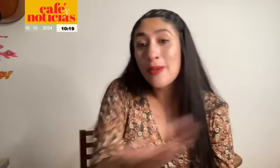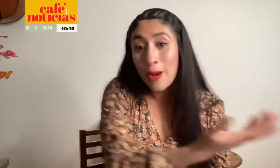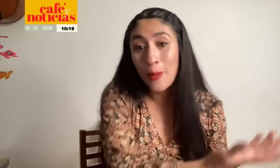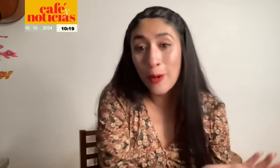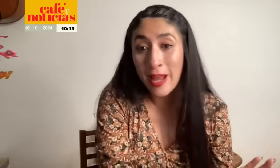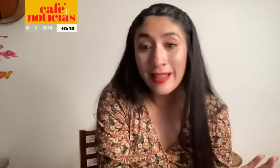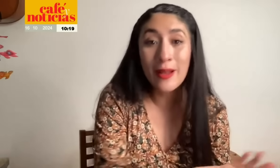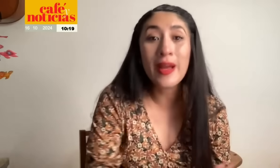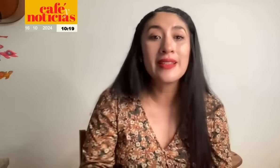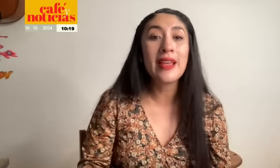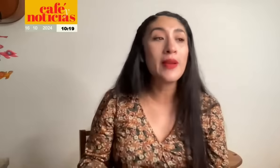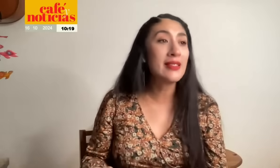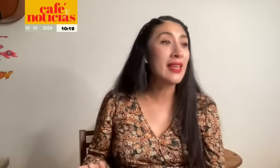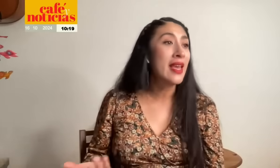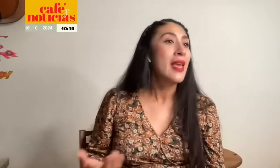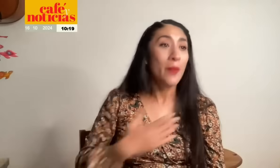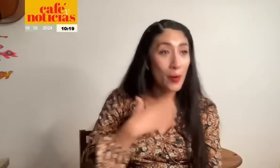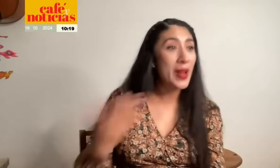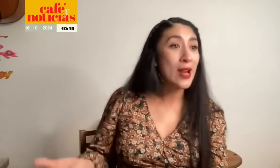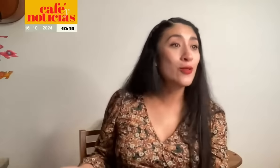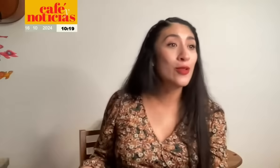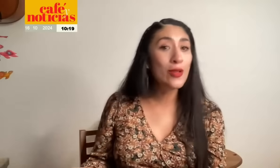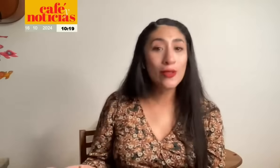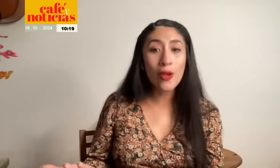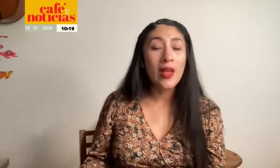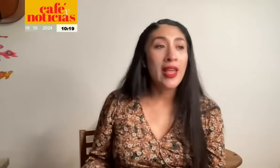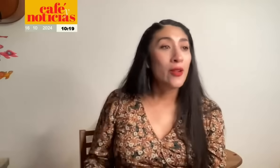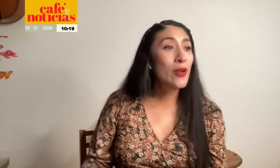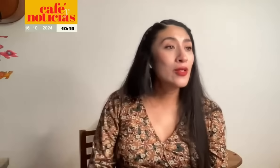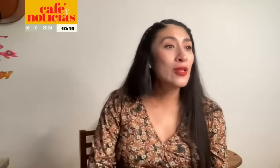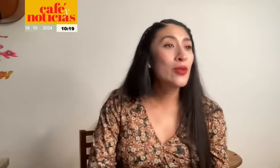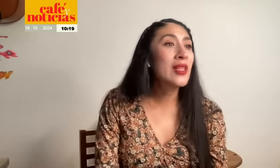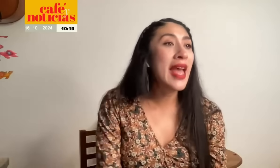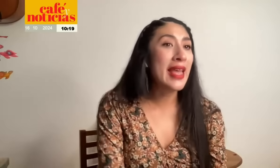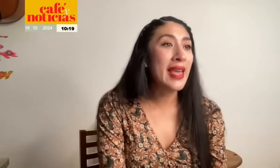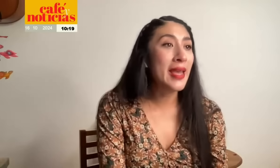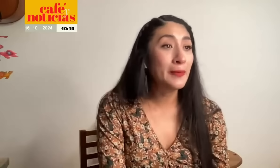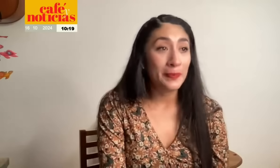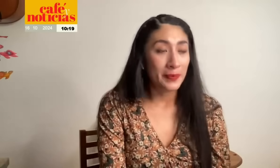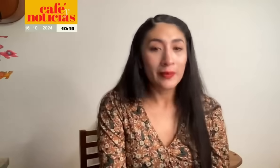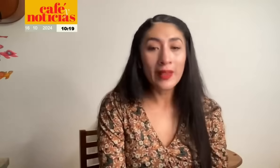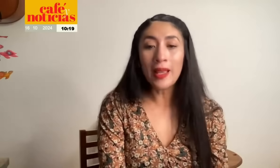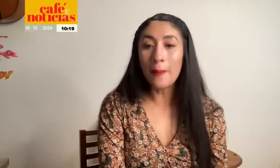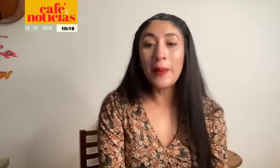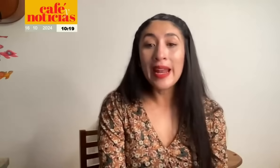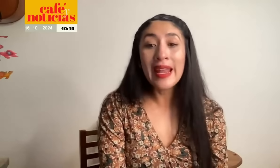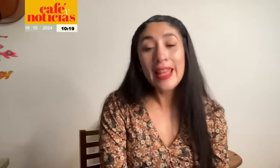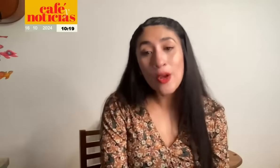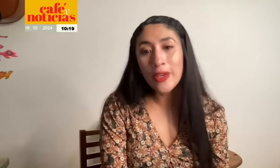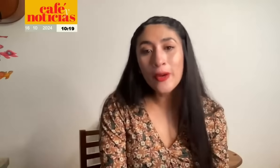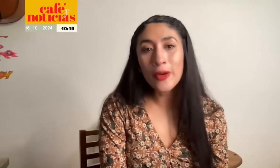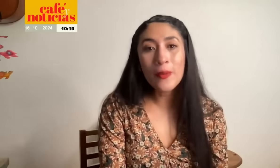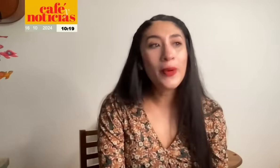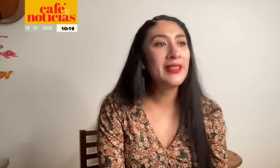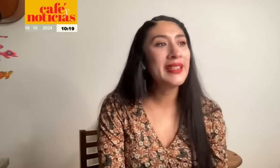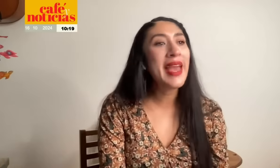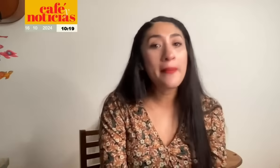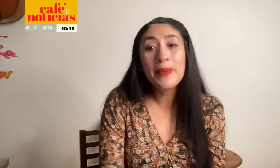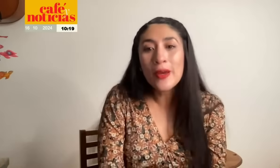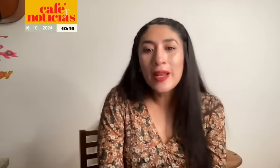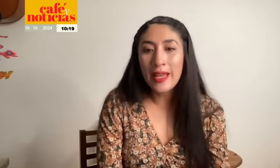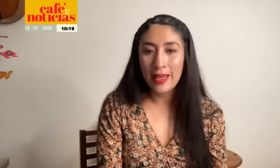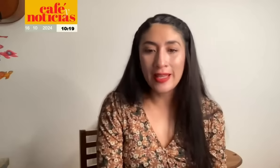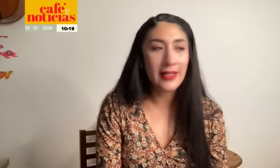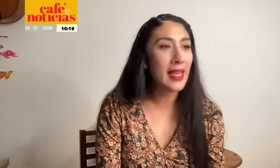nosotros extraño, a lo mejor a Genaro García Luna sí, pero para nosotros no nos resulta para nada ilógico que un